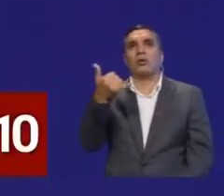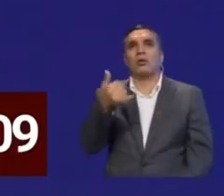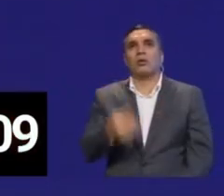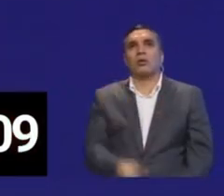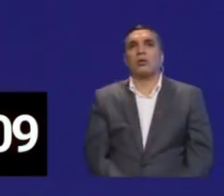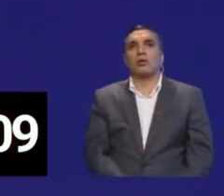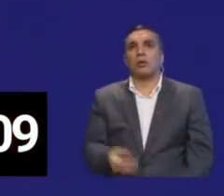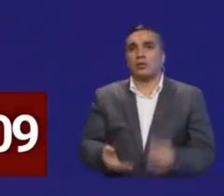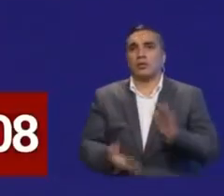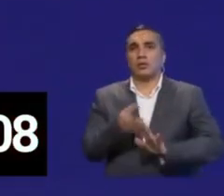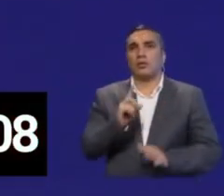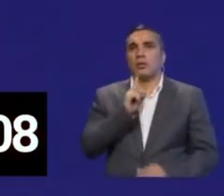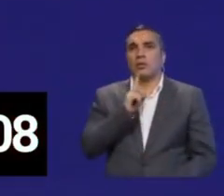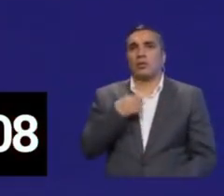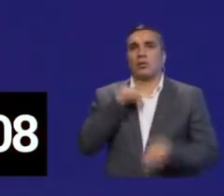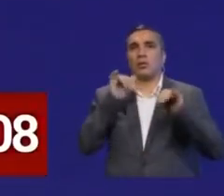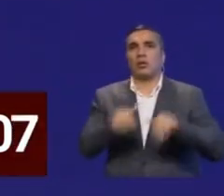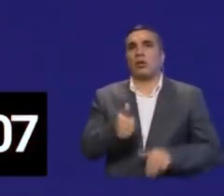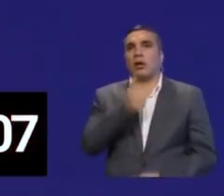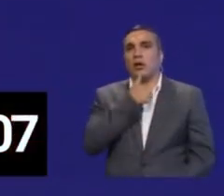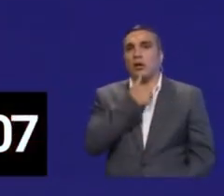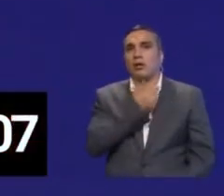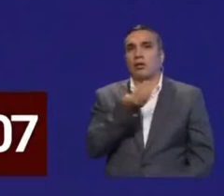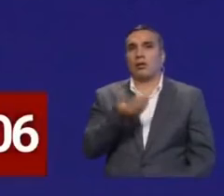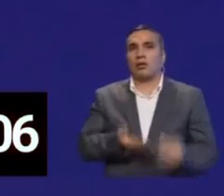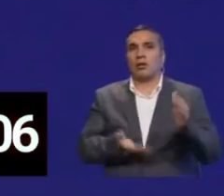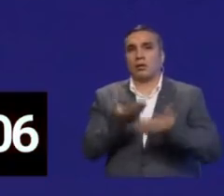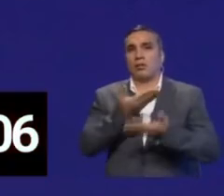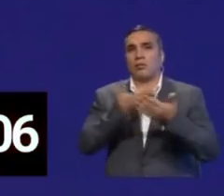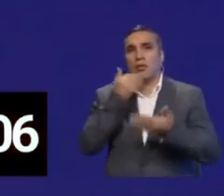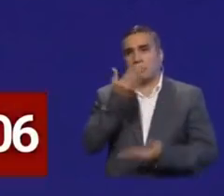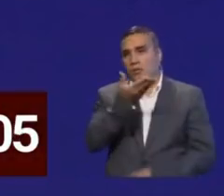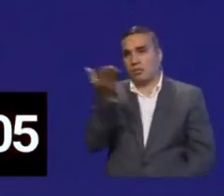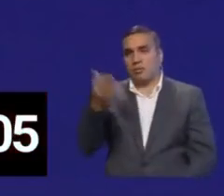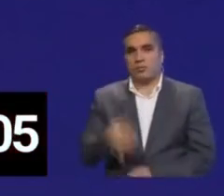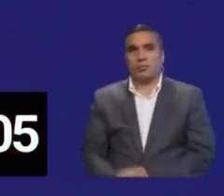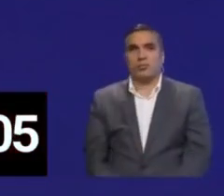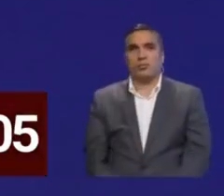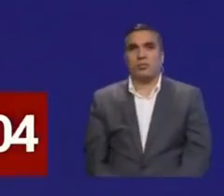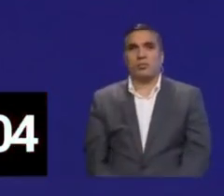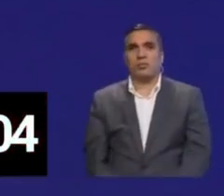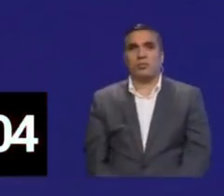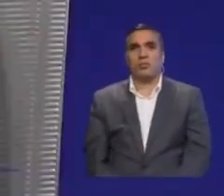saque el oro. Yo me quedo con el agüita. Allá le va a ir mejor a usted.